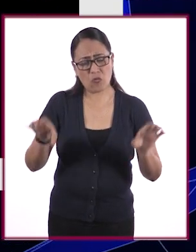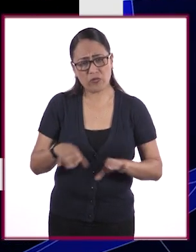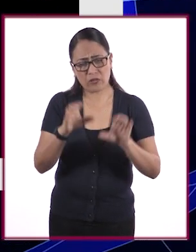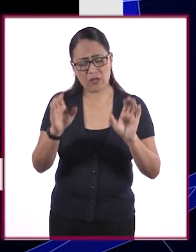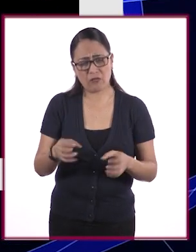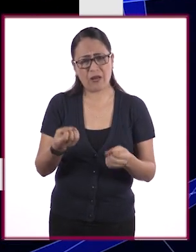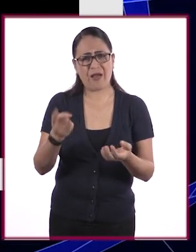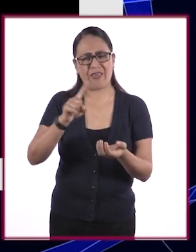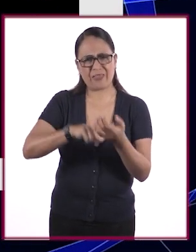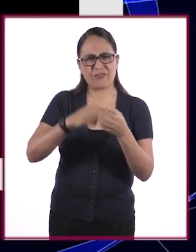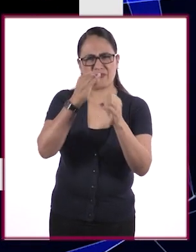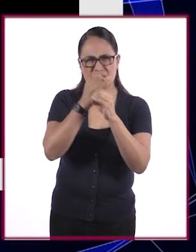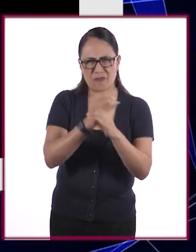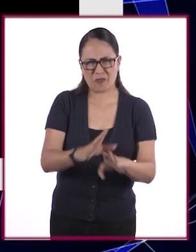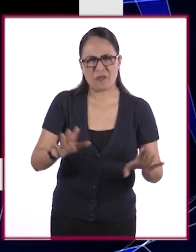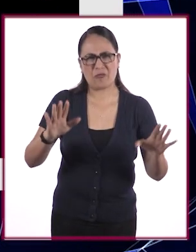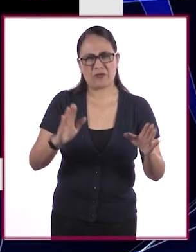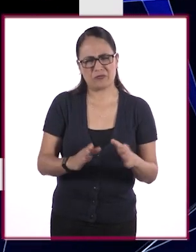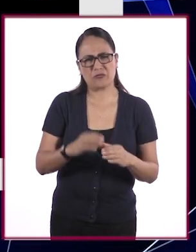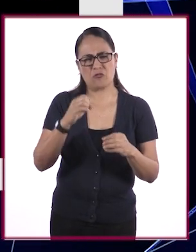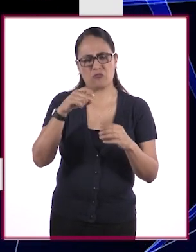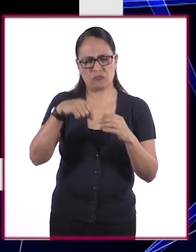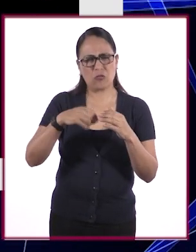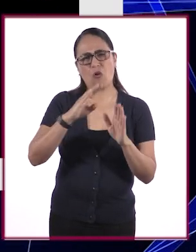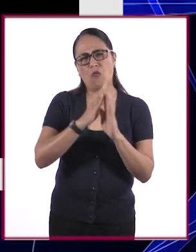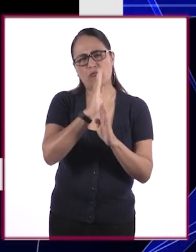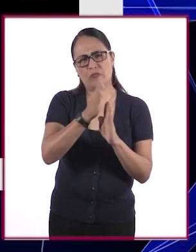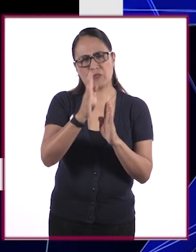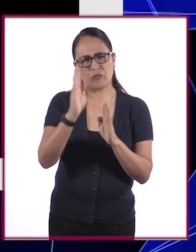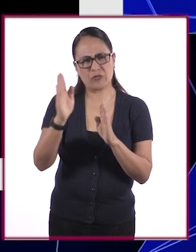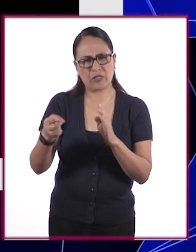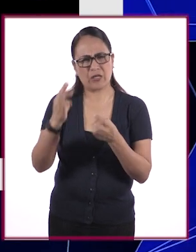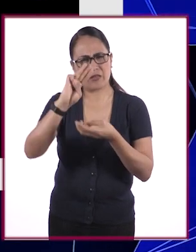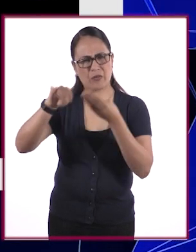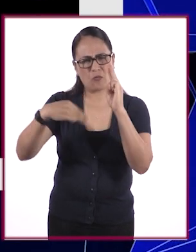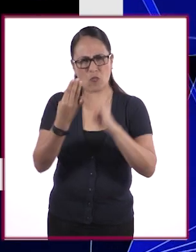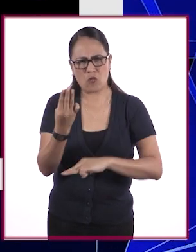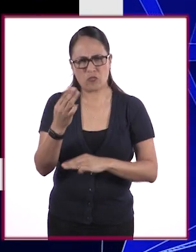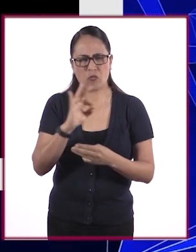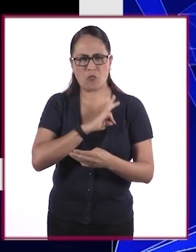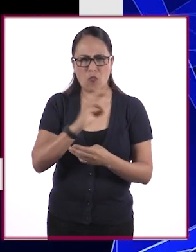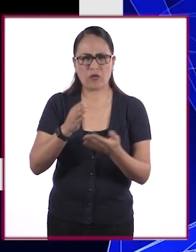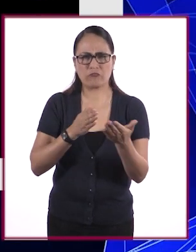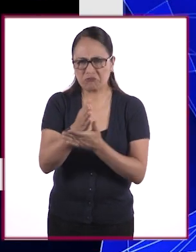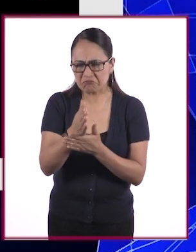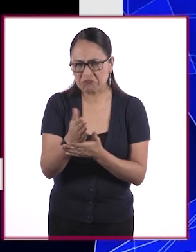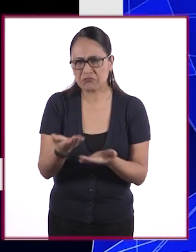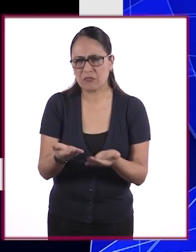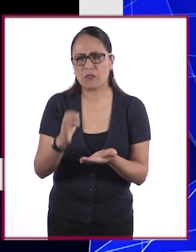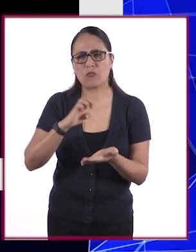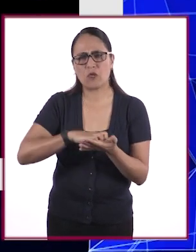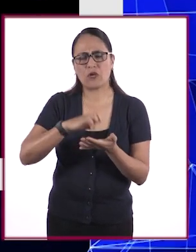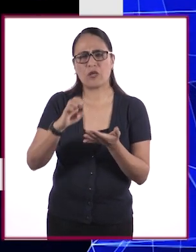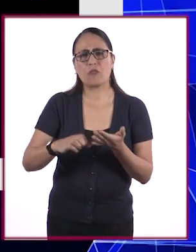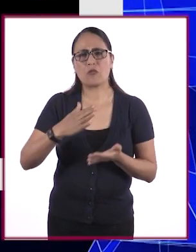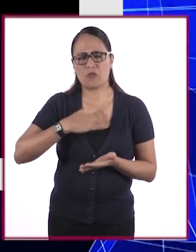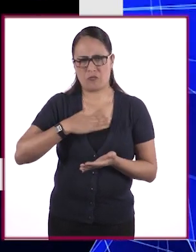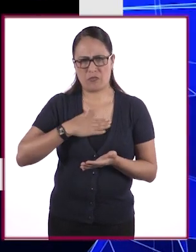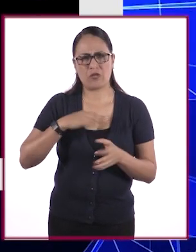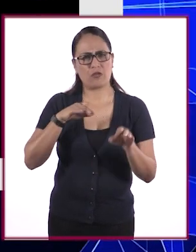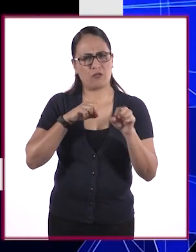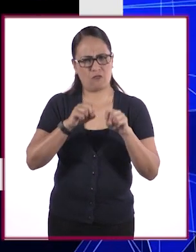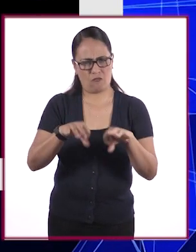las bases de datos mundiales, puede entrar a las bibliotecas mundiales. Y de hecho yo ya, por ejemplo, en mi